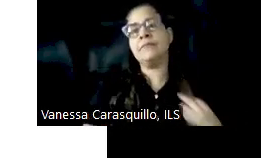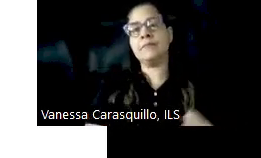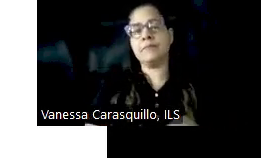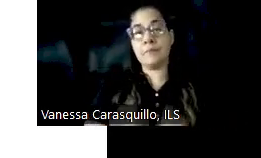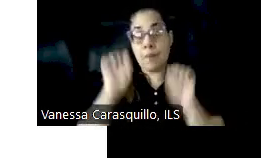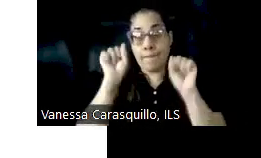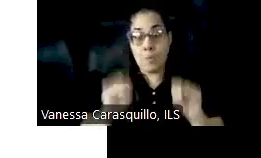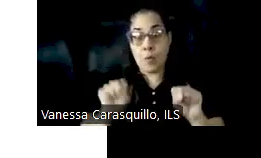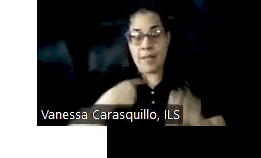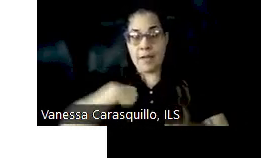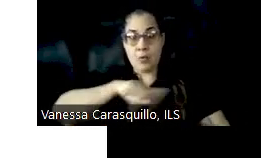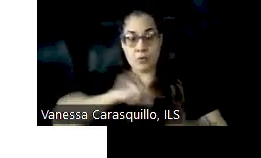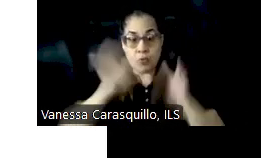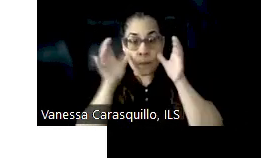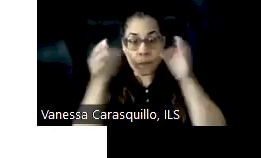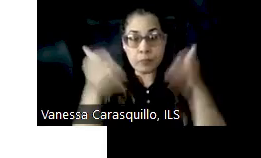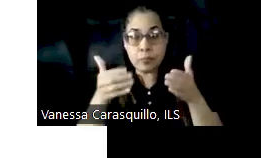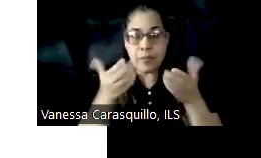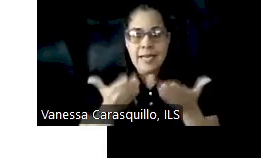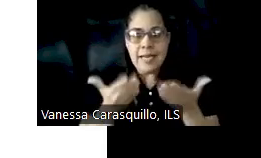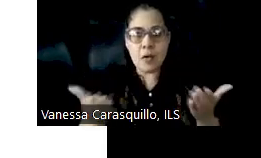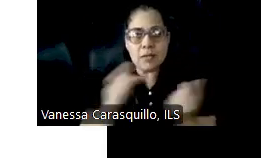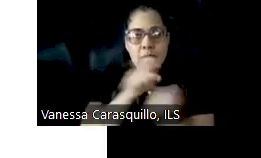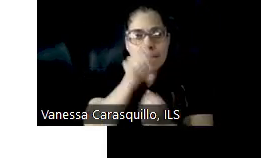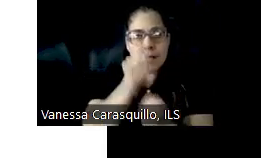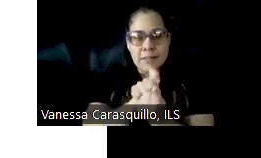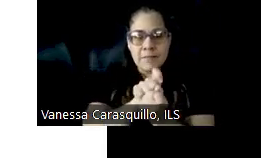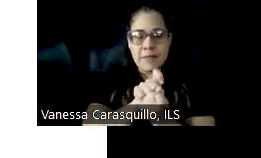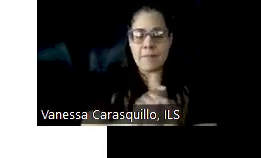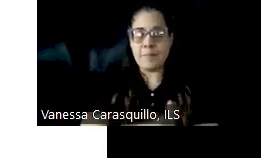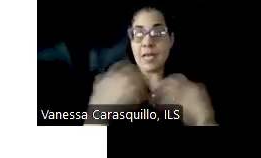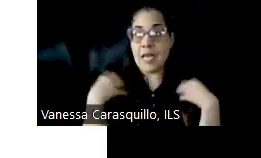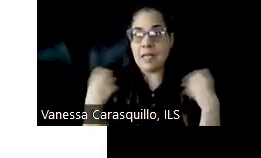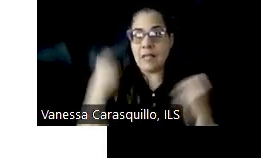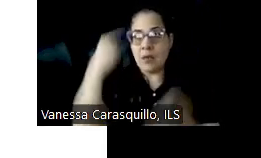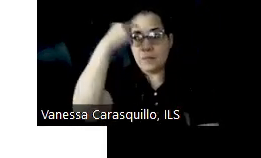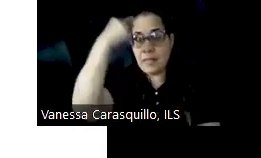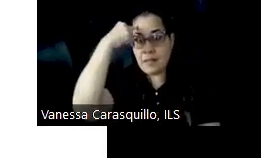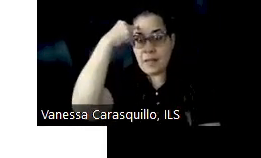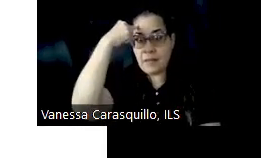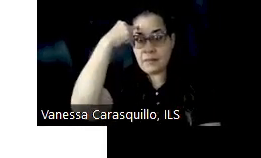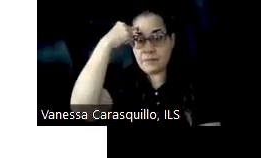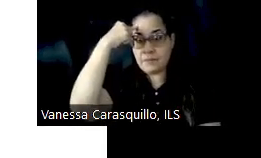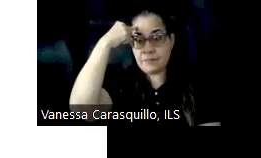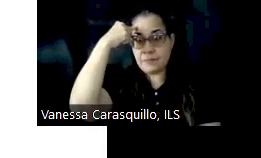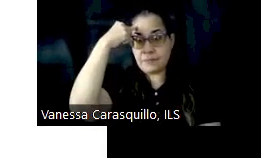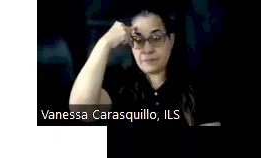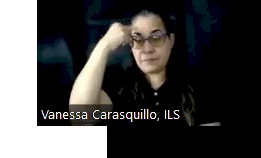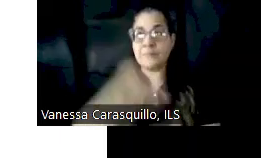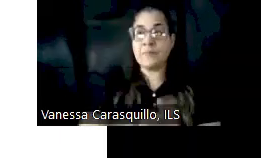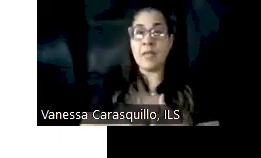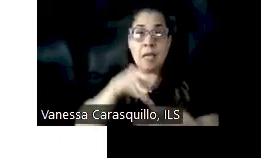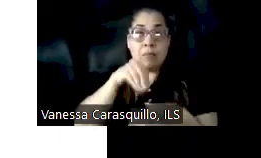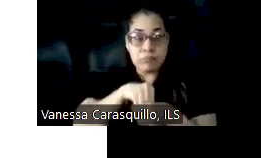centrarnos, ¿verdad?, en las particularidades de esto. La salud mental es un componente integral de la salud general del ser